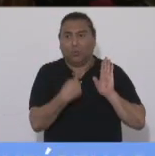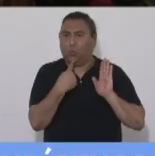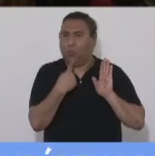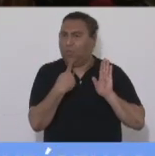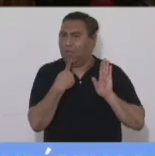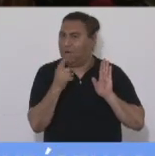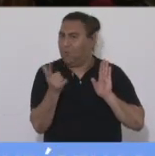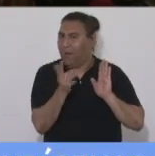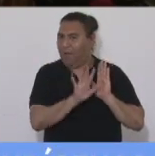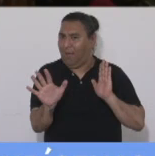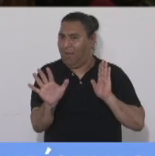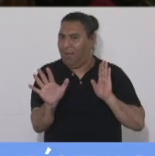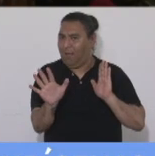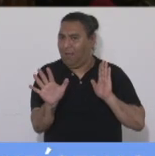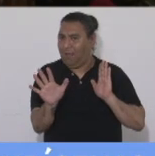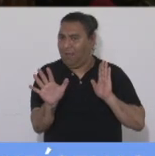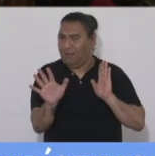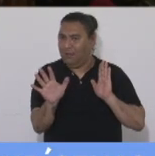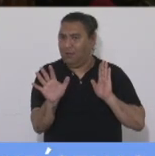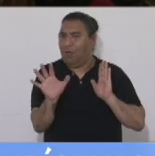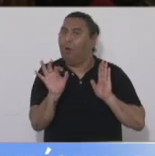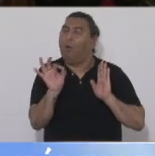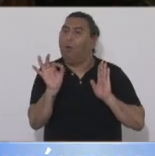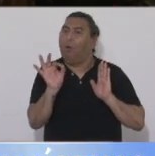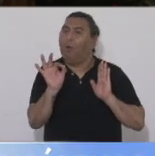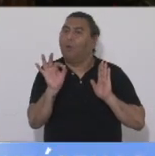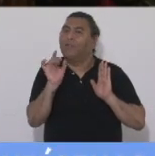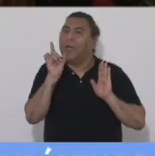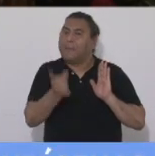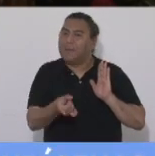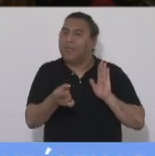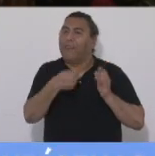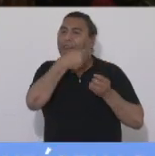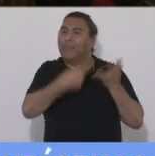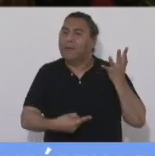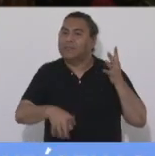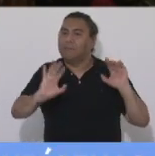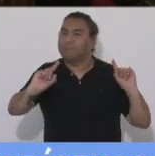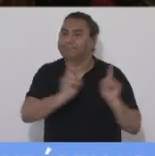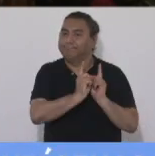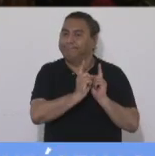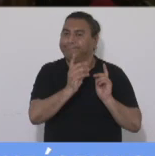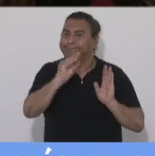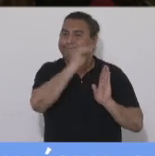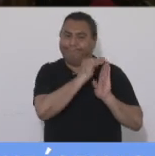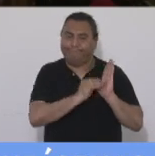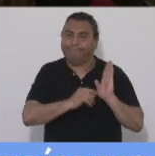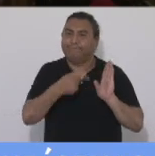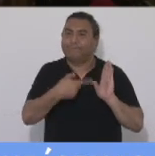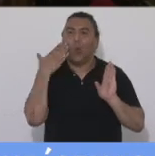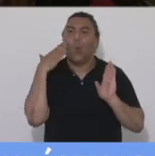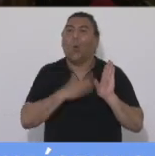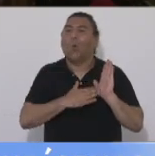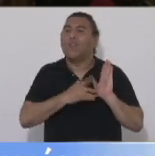se acota, digamos, el margen de diversidad que justifica la